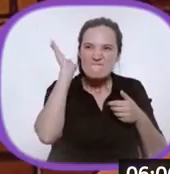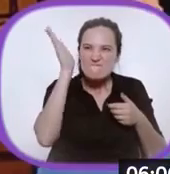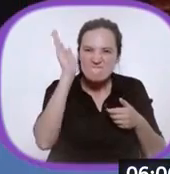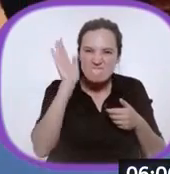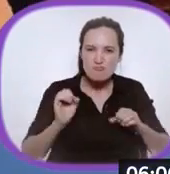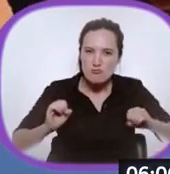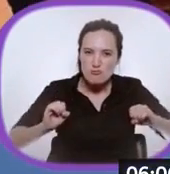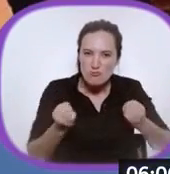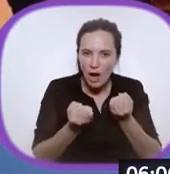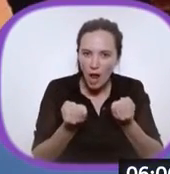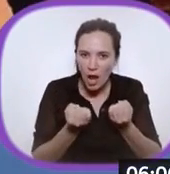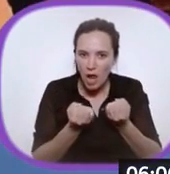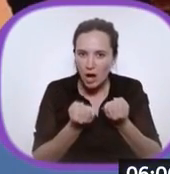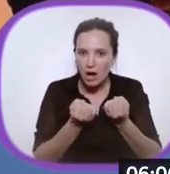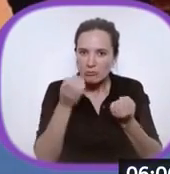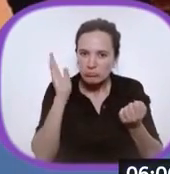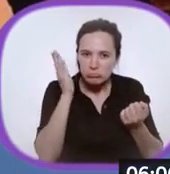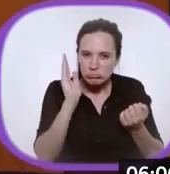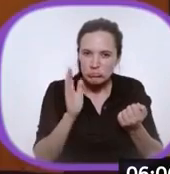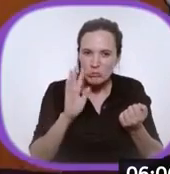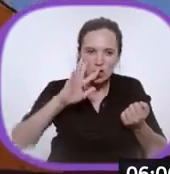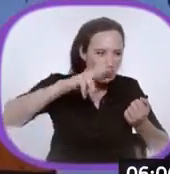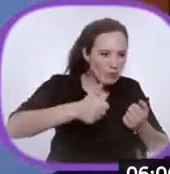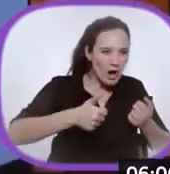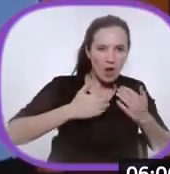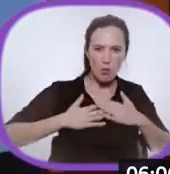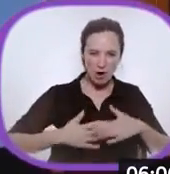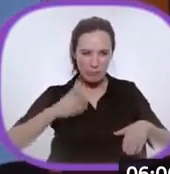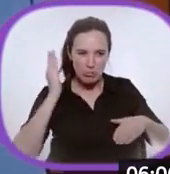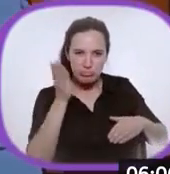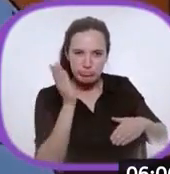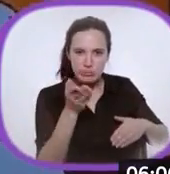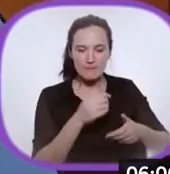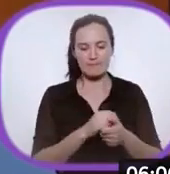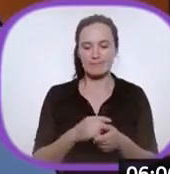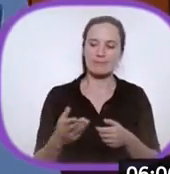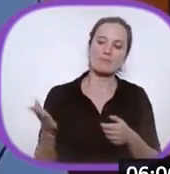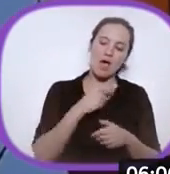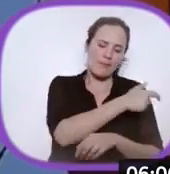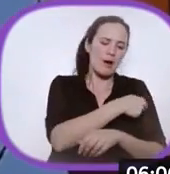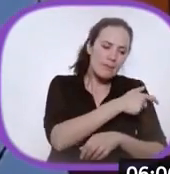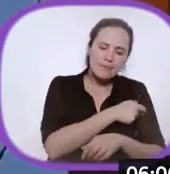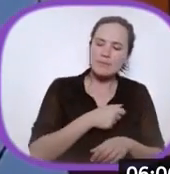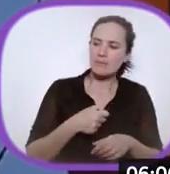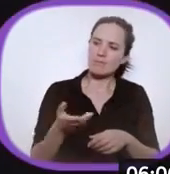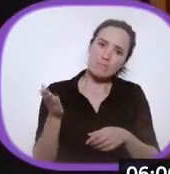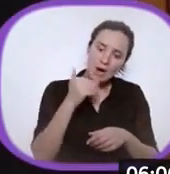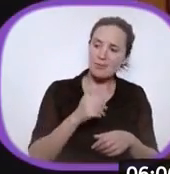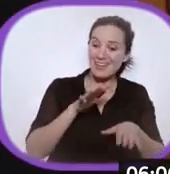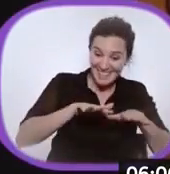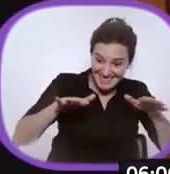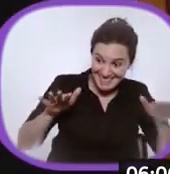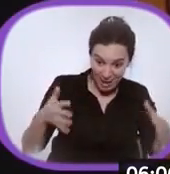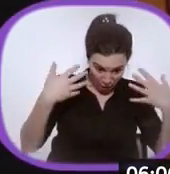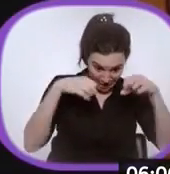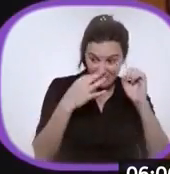¡Cabezas huecas, monstruos marinos, cleptómanos, ladrones de cuerpos! Andando, capitán. Debemos encontrar a los chicos que